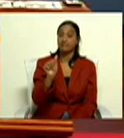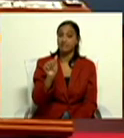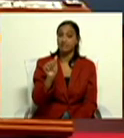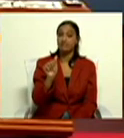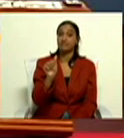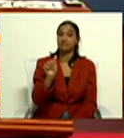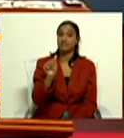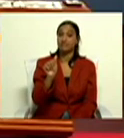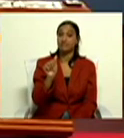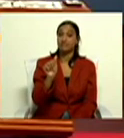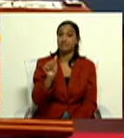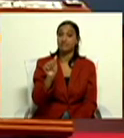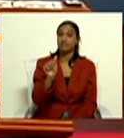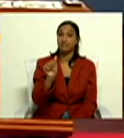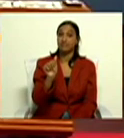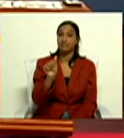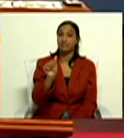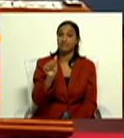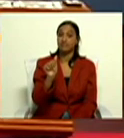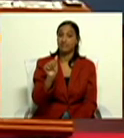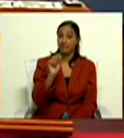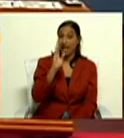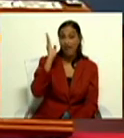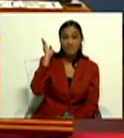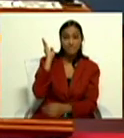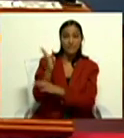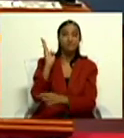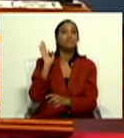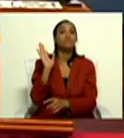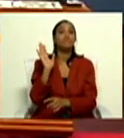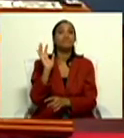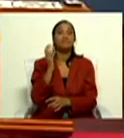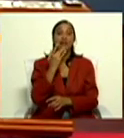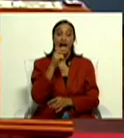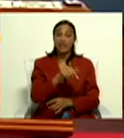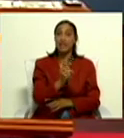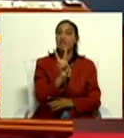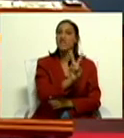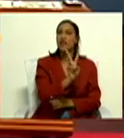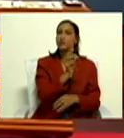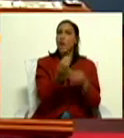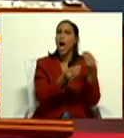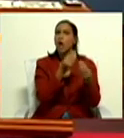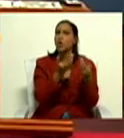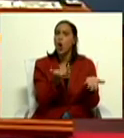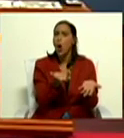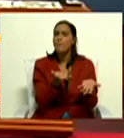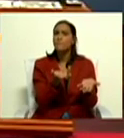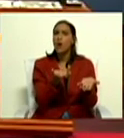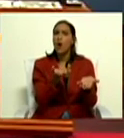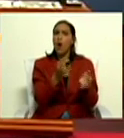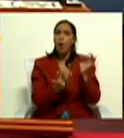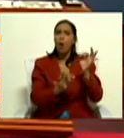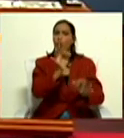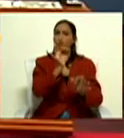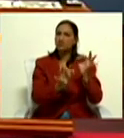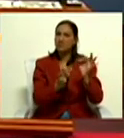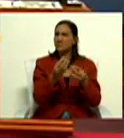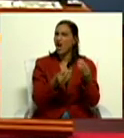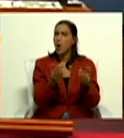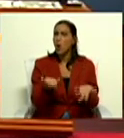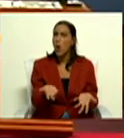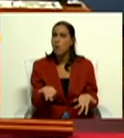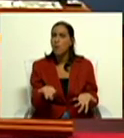venezolano, a diferencia de otros países, vean ustedes, yo quiero volver a